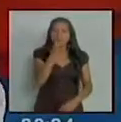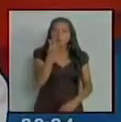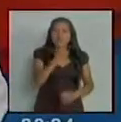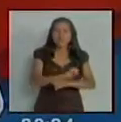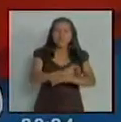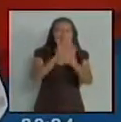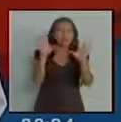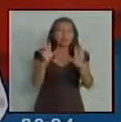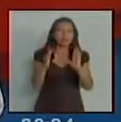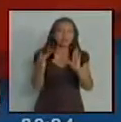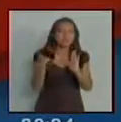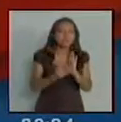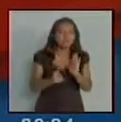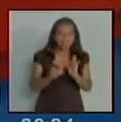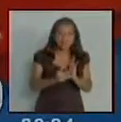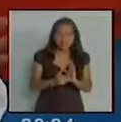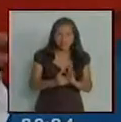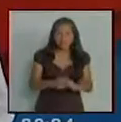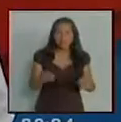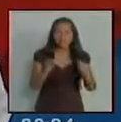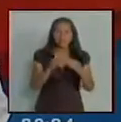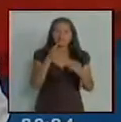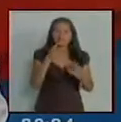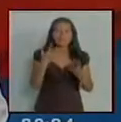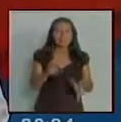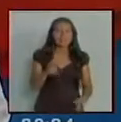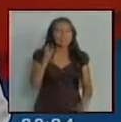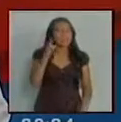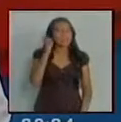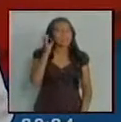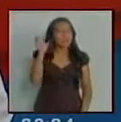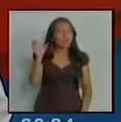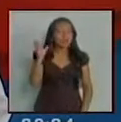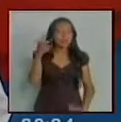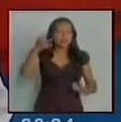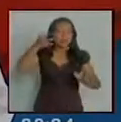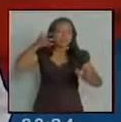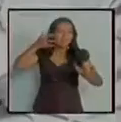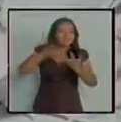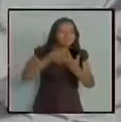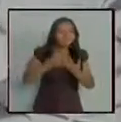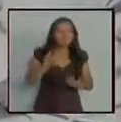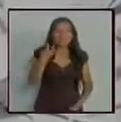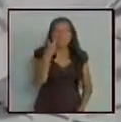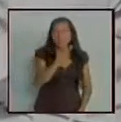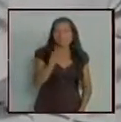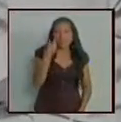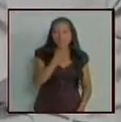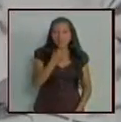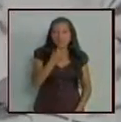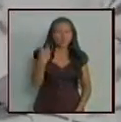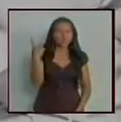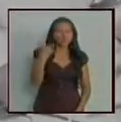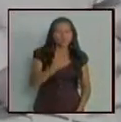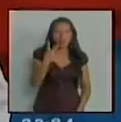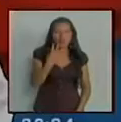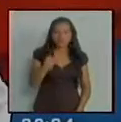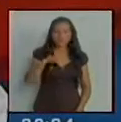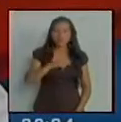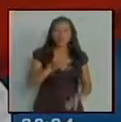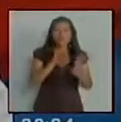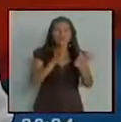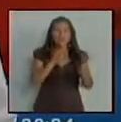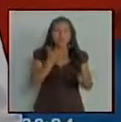¿no? O sea, muchas veces creemos que la audición va muy separado de lo que es el lenguaje y nuestra forma de hablar. En realidad, nosotros hablamos